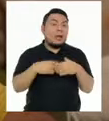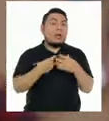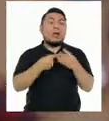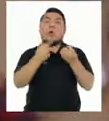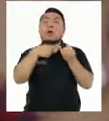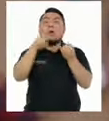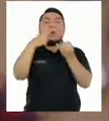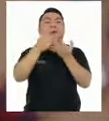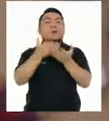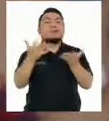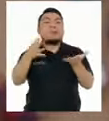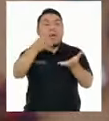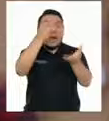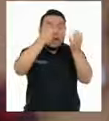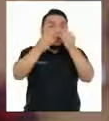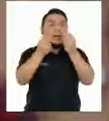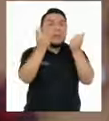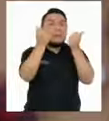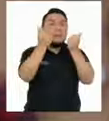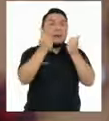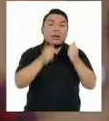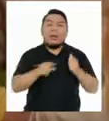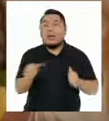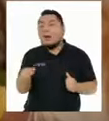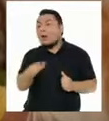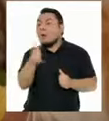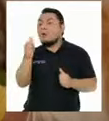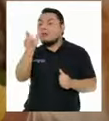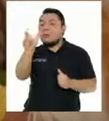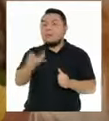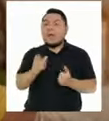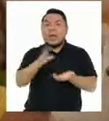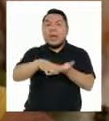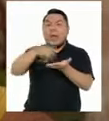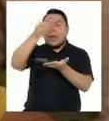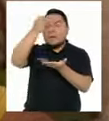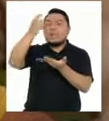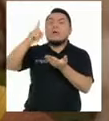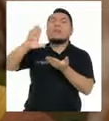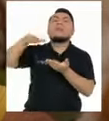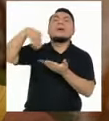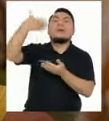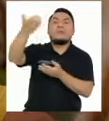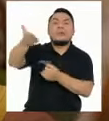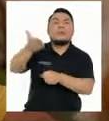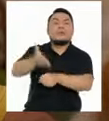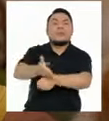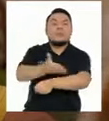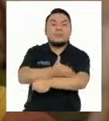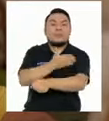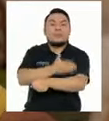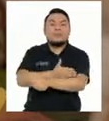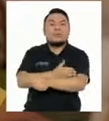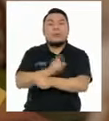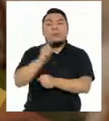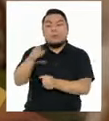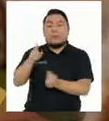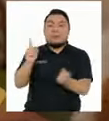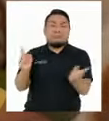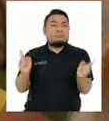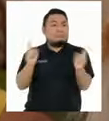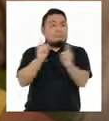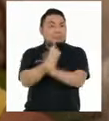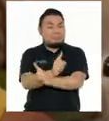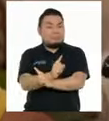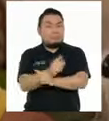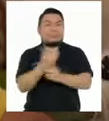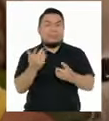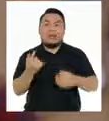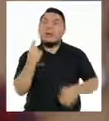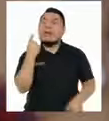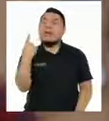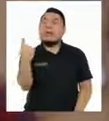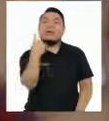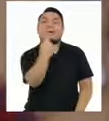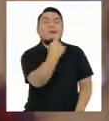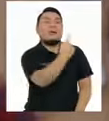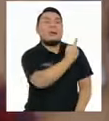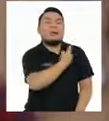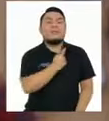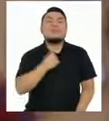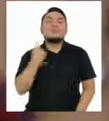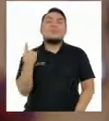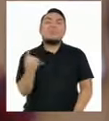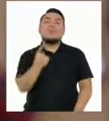otras después. Es completamente normal. Recuerda que cada uno de nosotros es único.